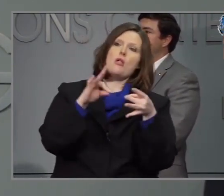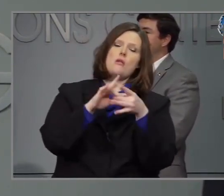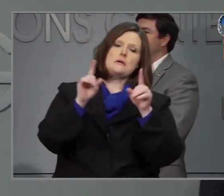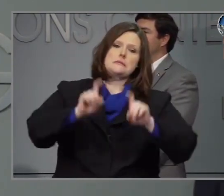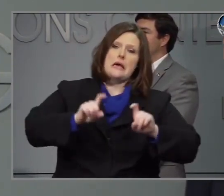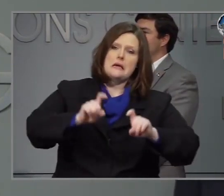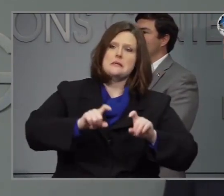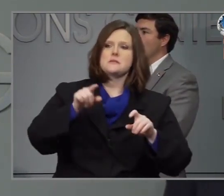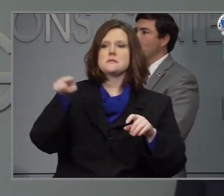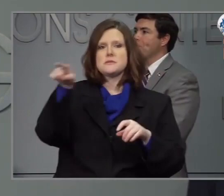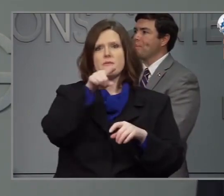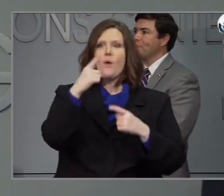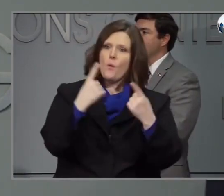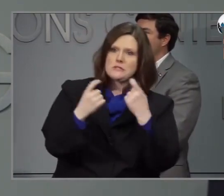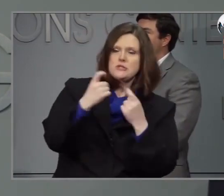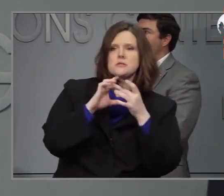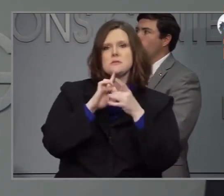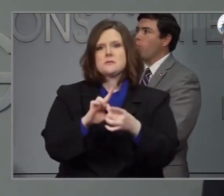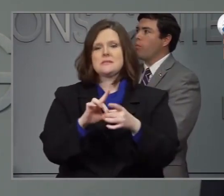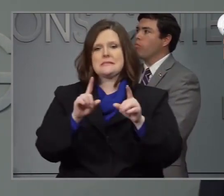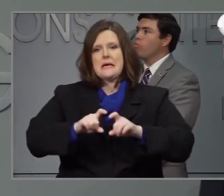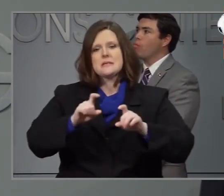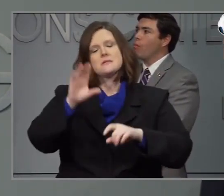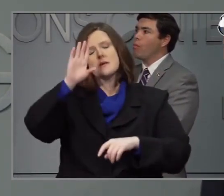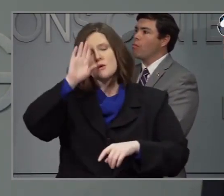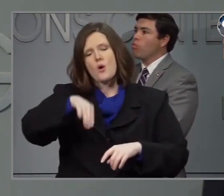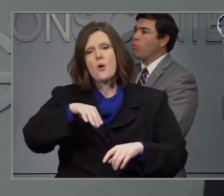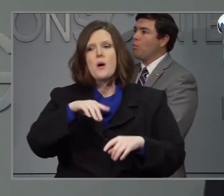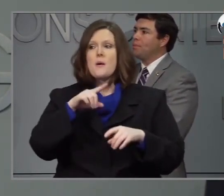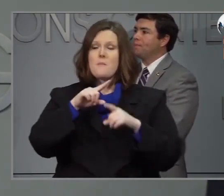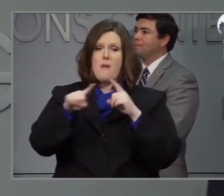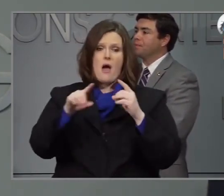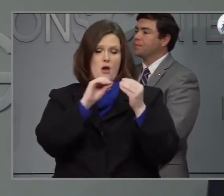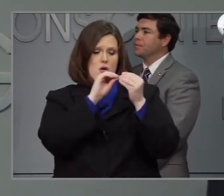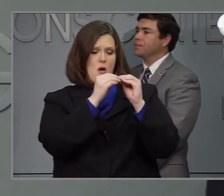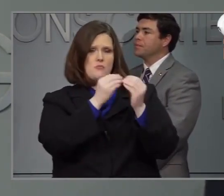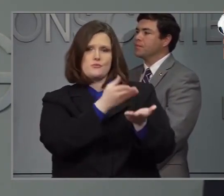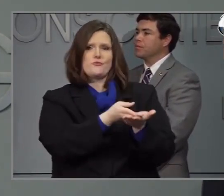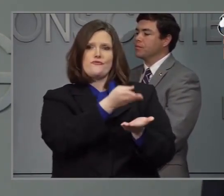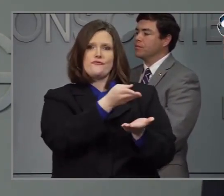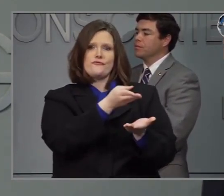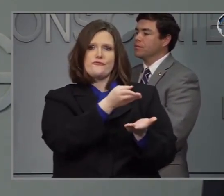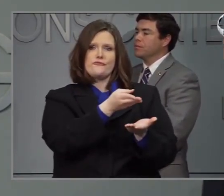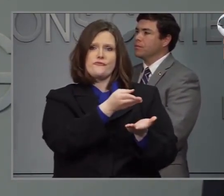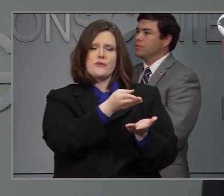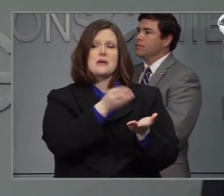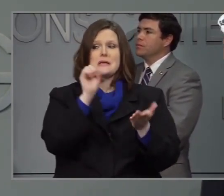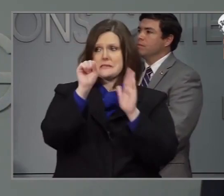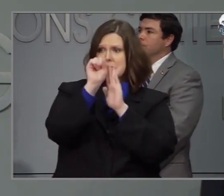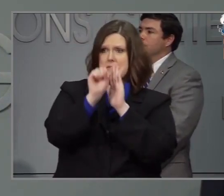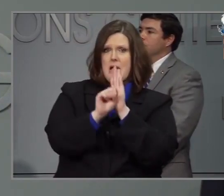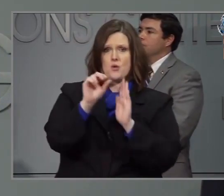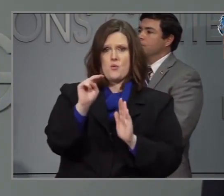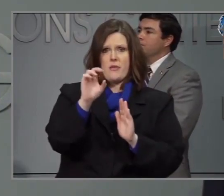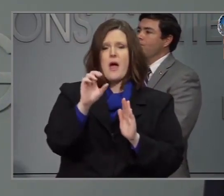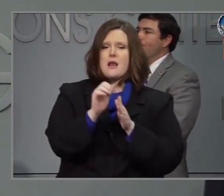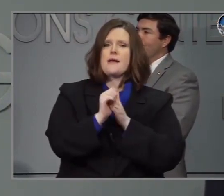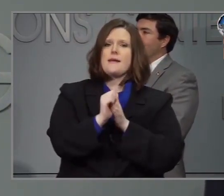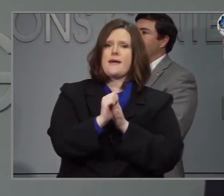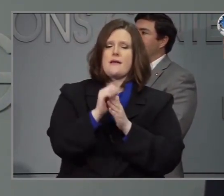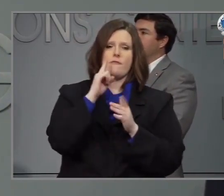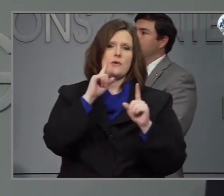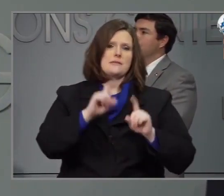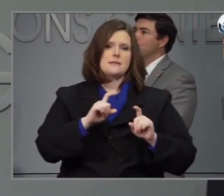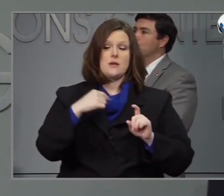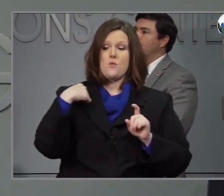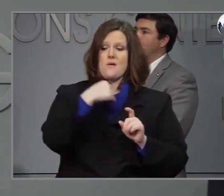vivido mucho enfoque en las pruebas y sé que tienen muchas preguntas la comprobación como dijo el gobernador está en los números de lo que